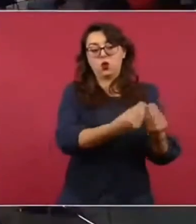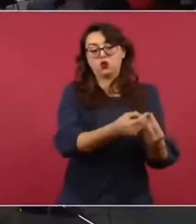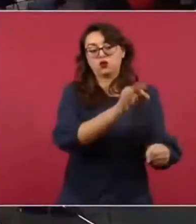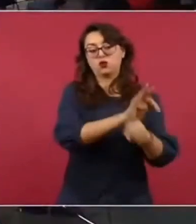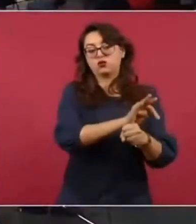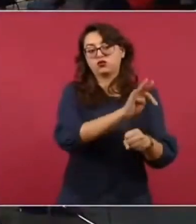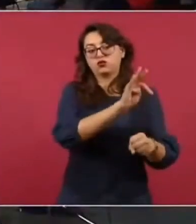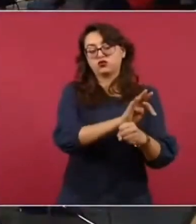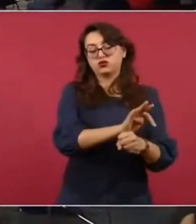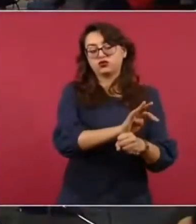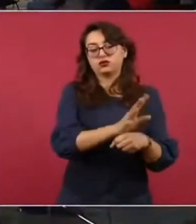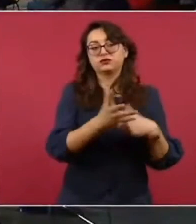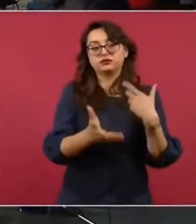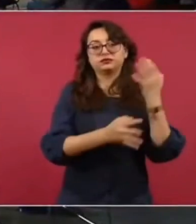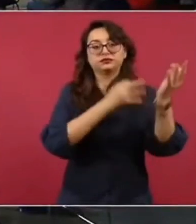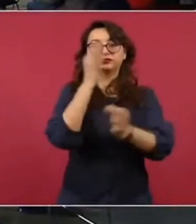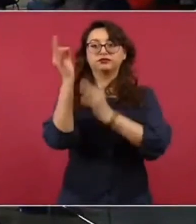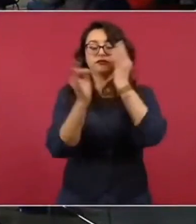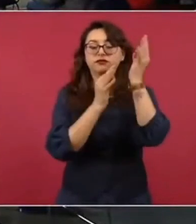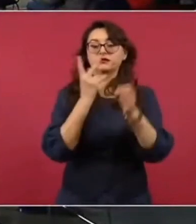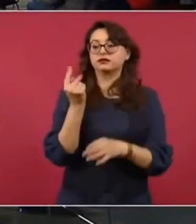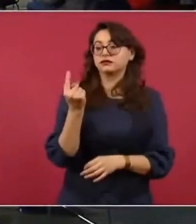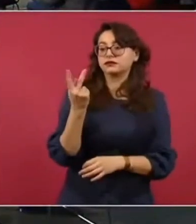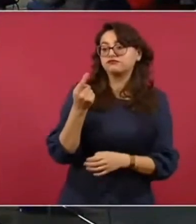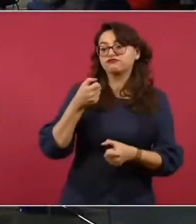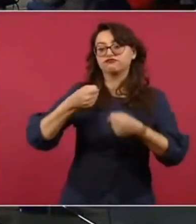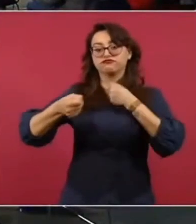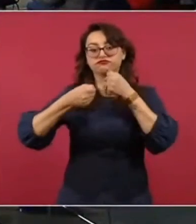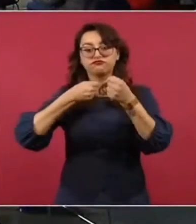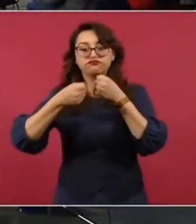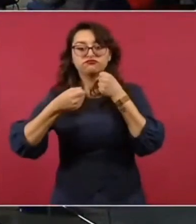además protegido por los medios de información,